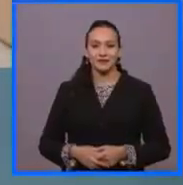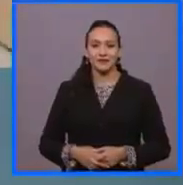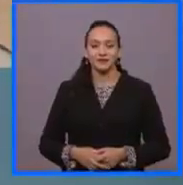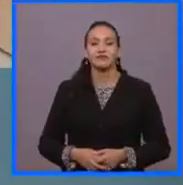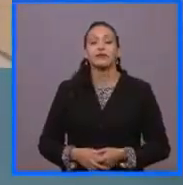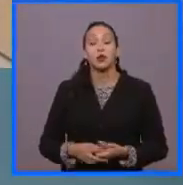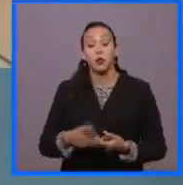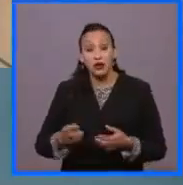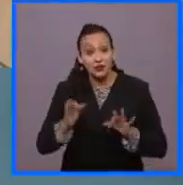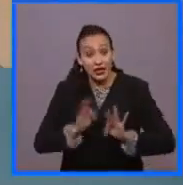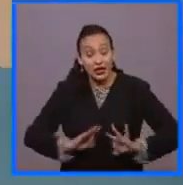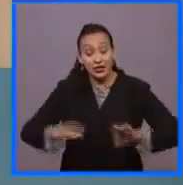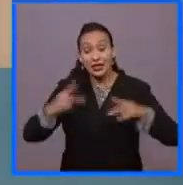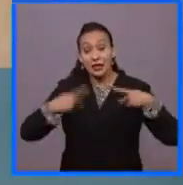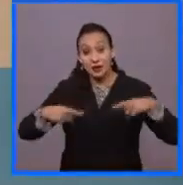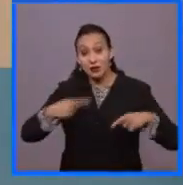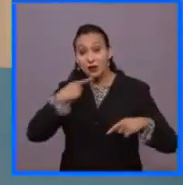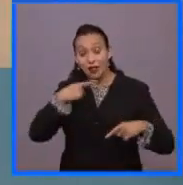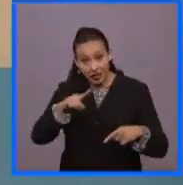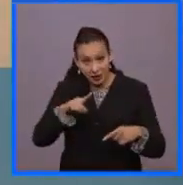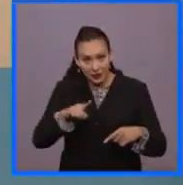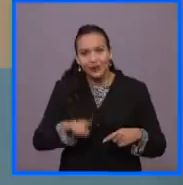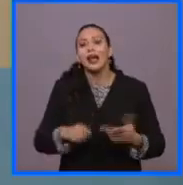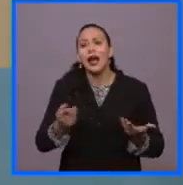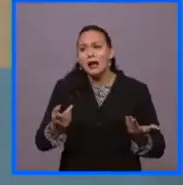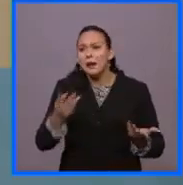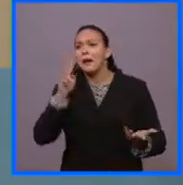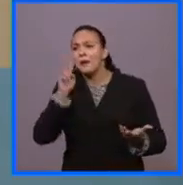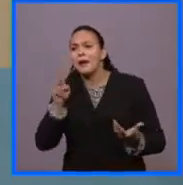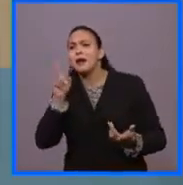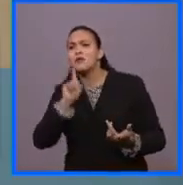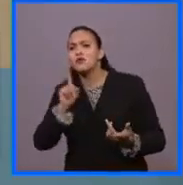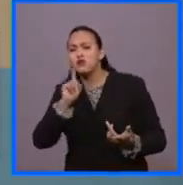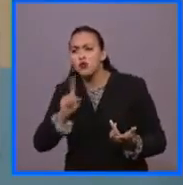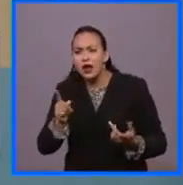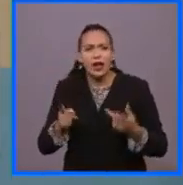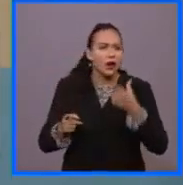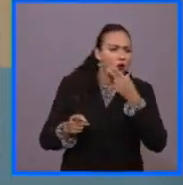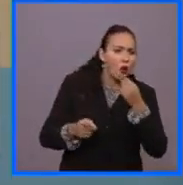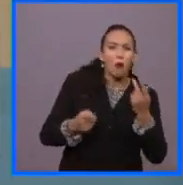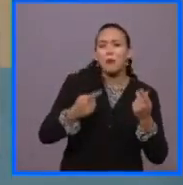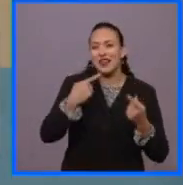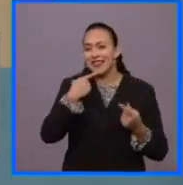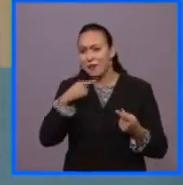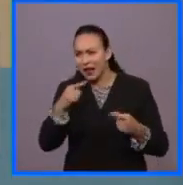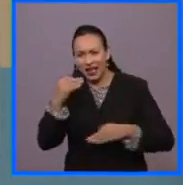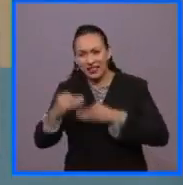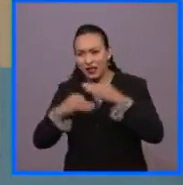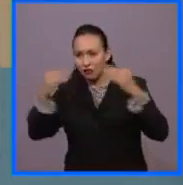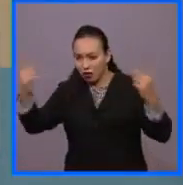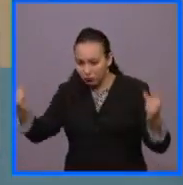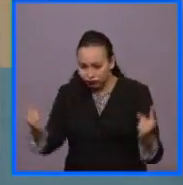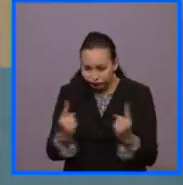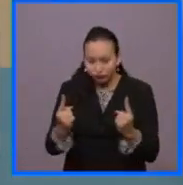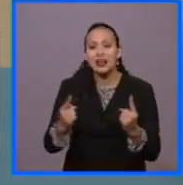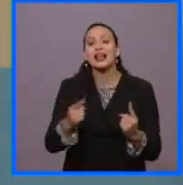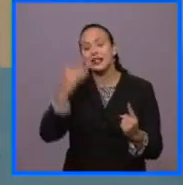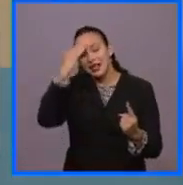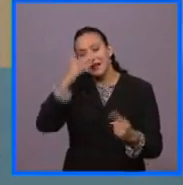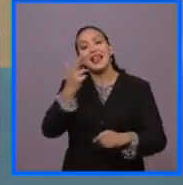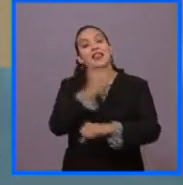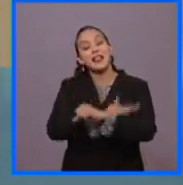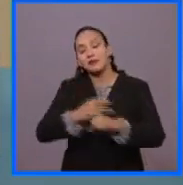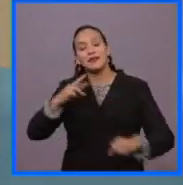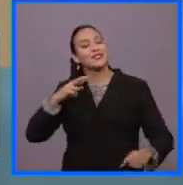Escuchar a las partes, desahogar las pruebas que resulten necesarias y dictar la resolución que corresponda, ¿no? Tratamos de que sea algo muy ágil, algo